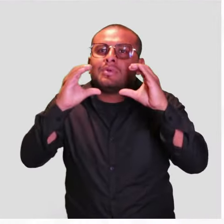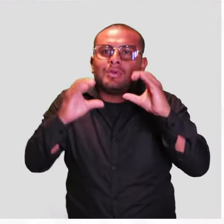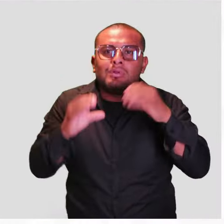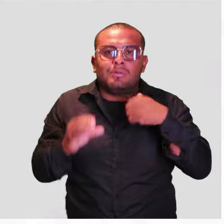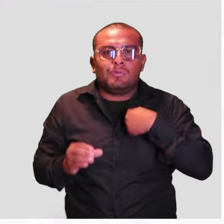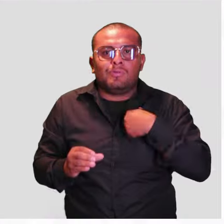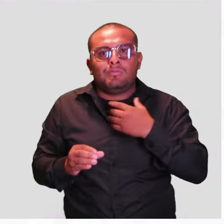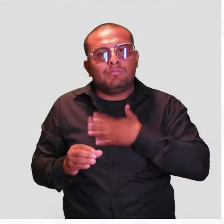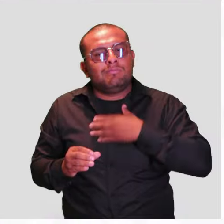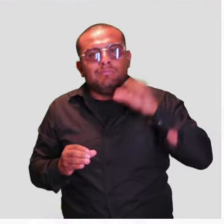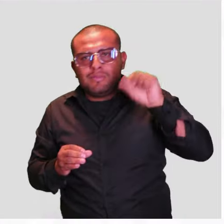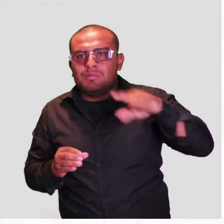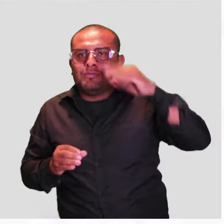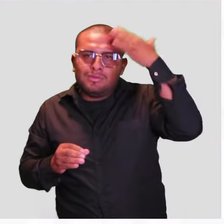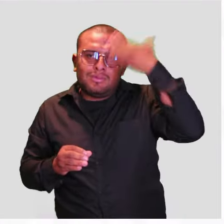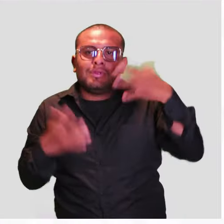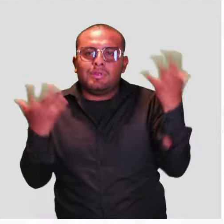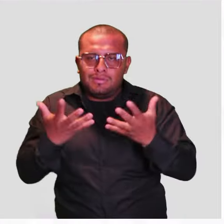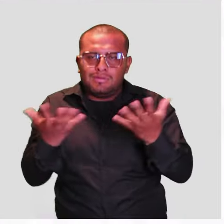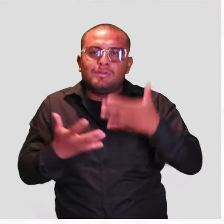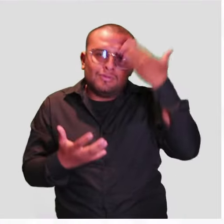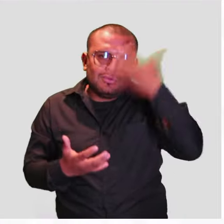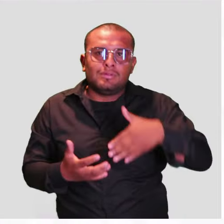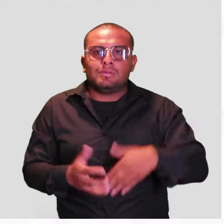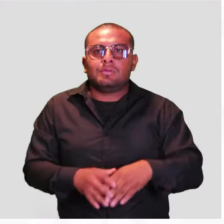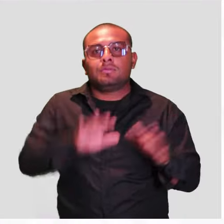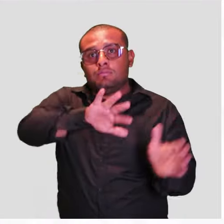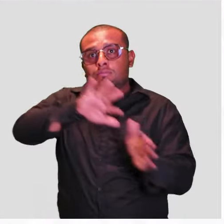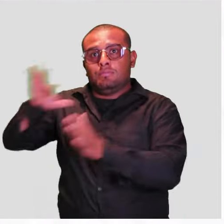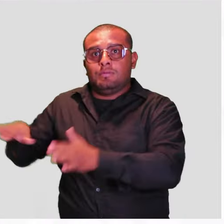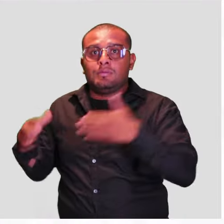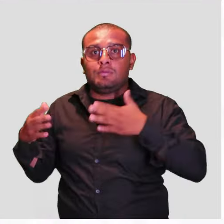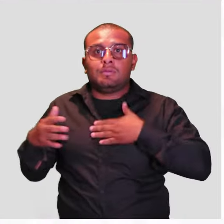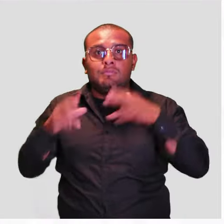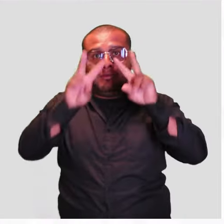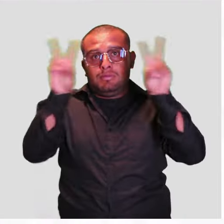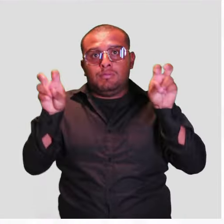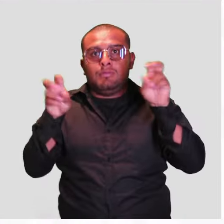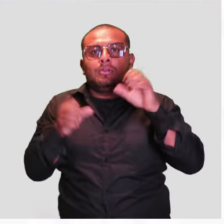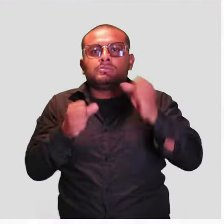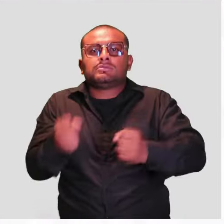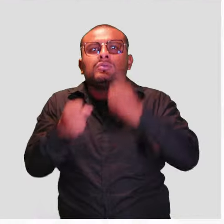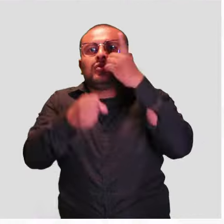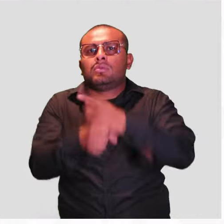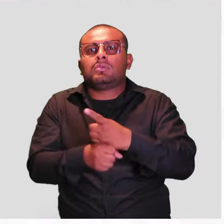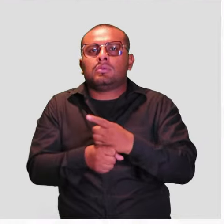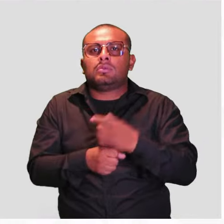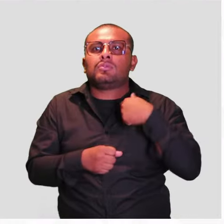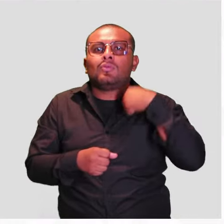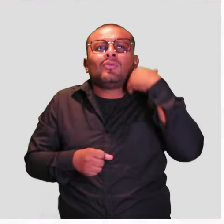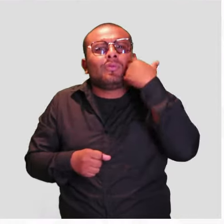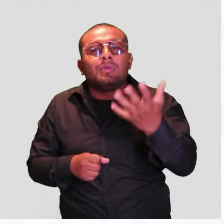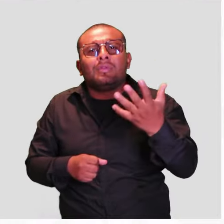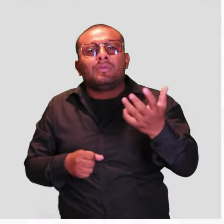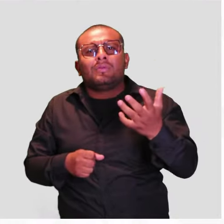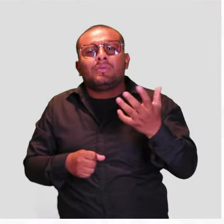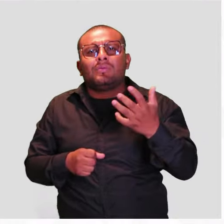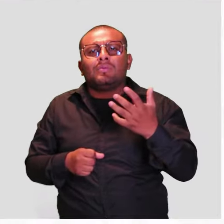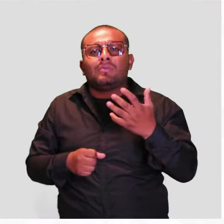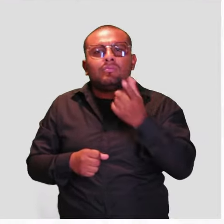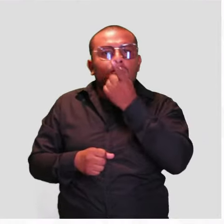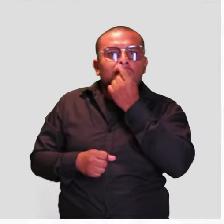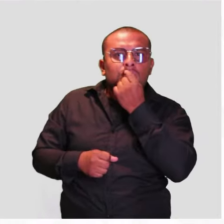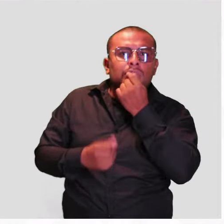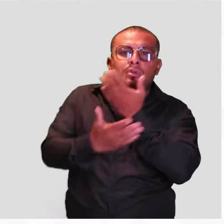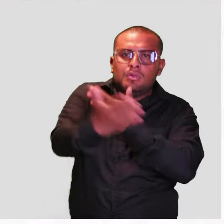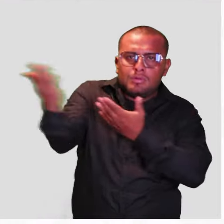hablo. En la cuestión de la seguridad, pretendo un acercamiento de la población porque apuesto por la sociedad civil.